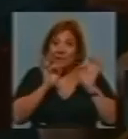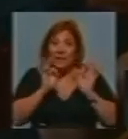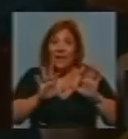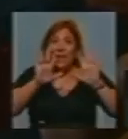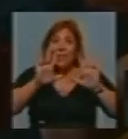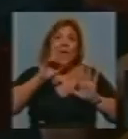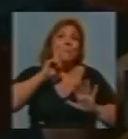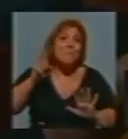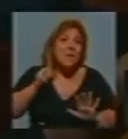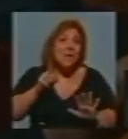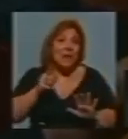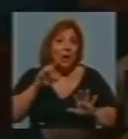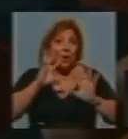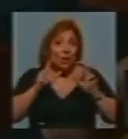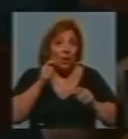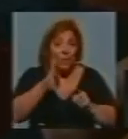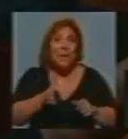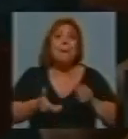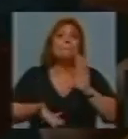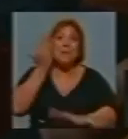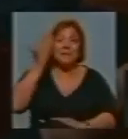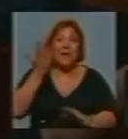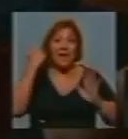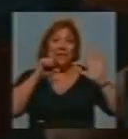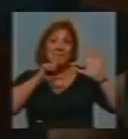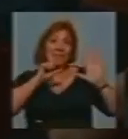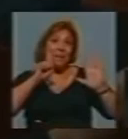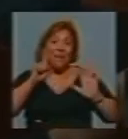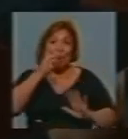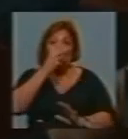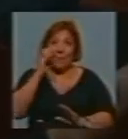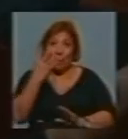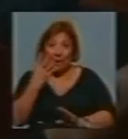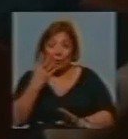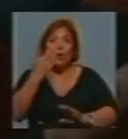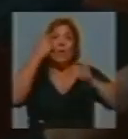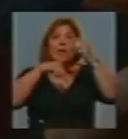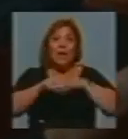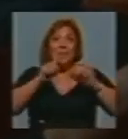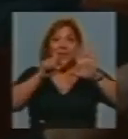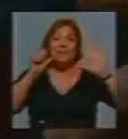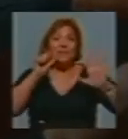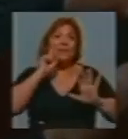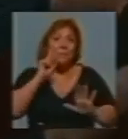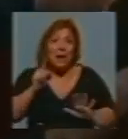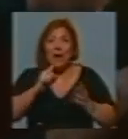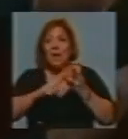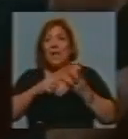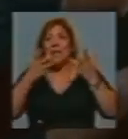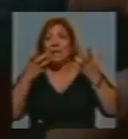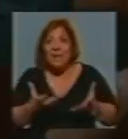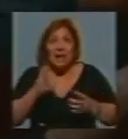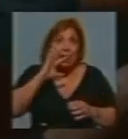10.000 rapiñas más. El año 2004 se cometían 7.000 rapiñas, o sea, estamos arriba de las 16.000 rapiñas entre consumadas y